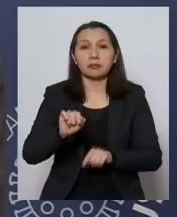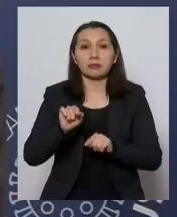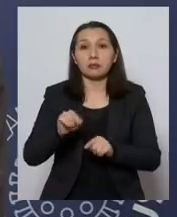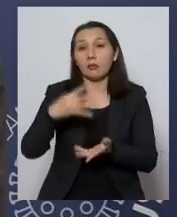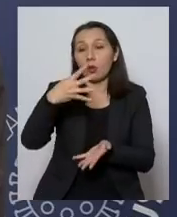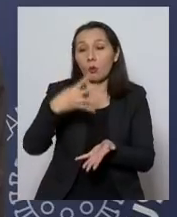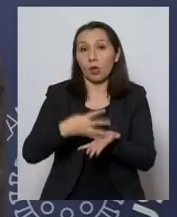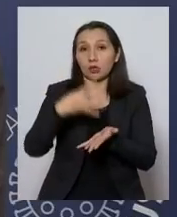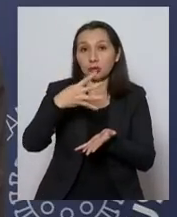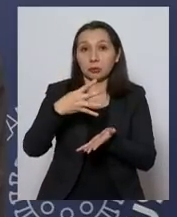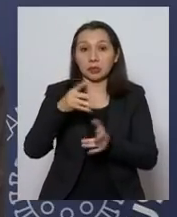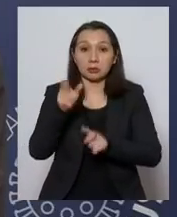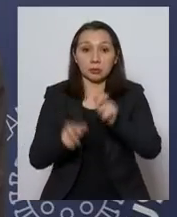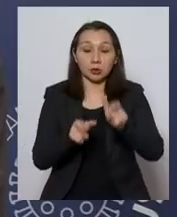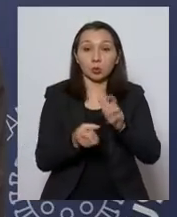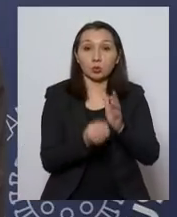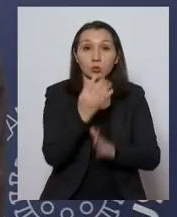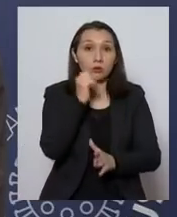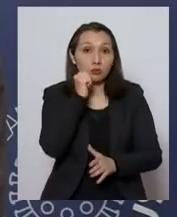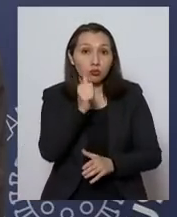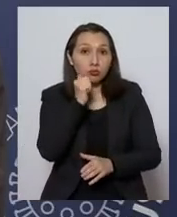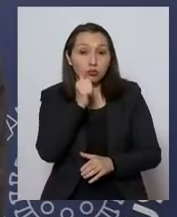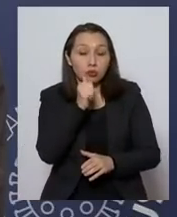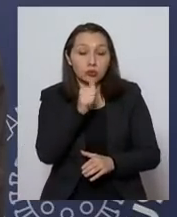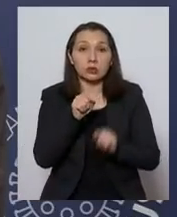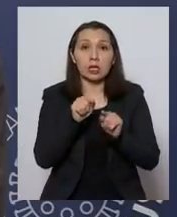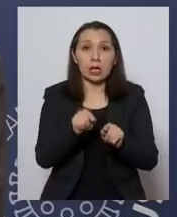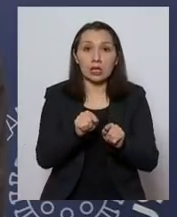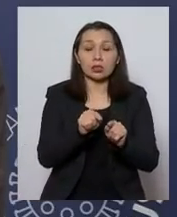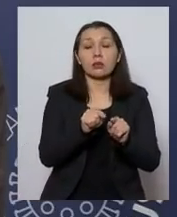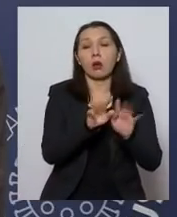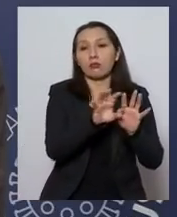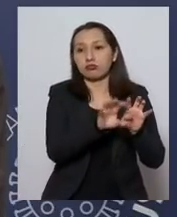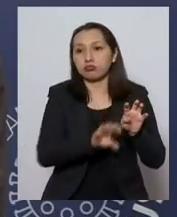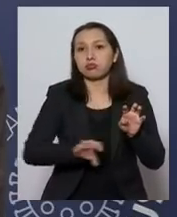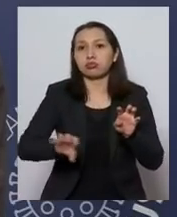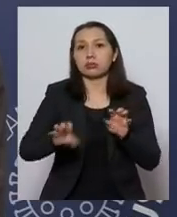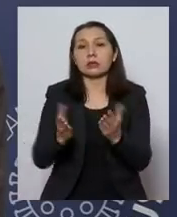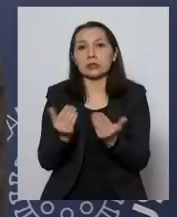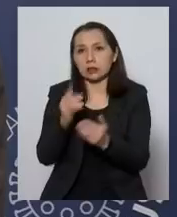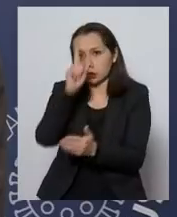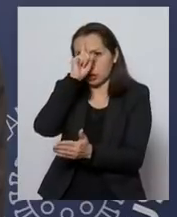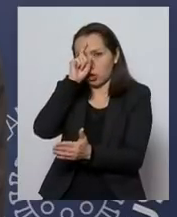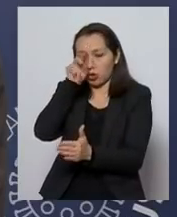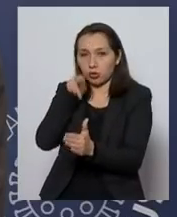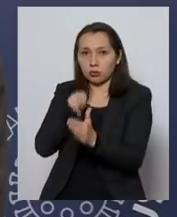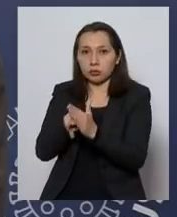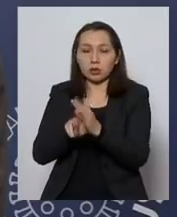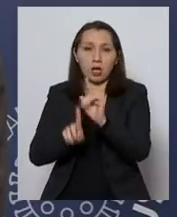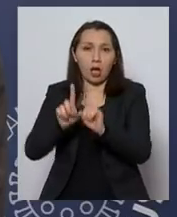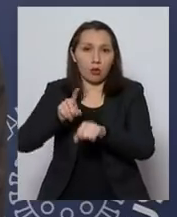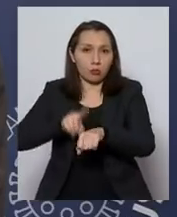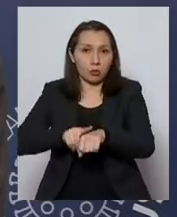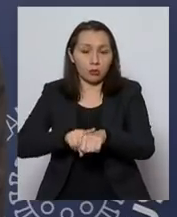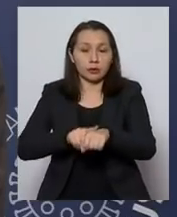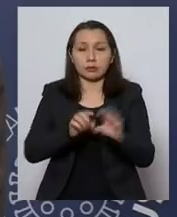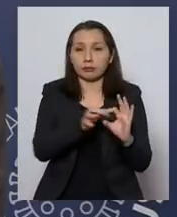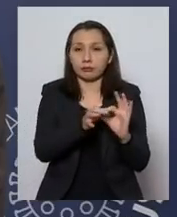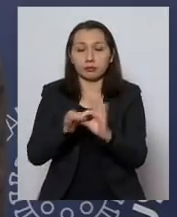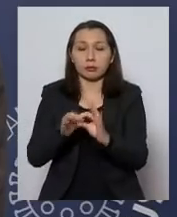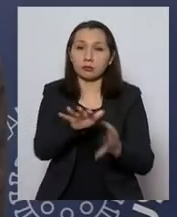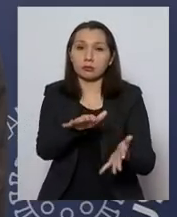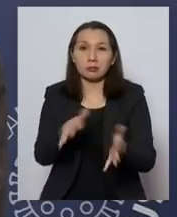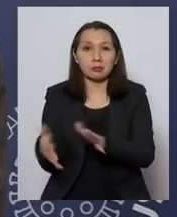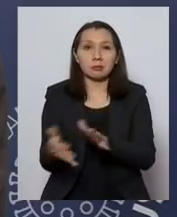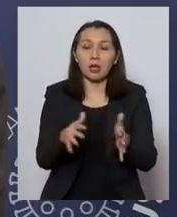estos 4.000 casos nuevos diarios va a requerir hospitalizarse. Estamos hablando entonces